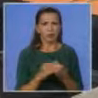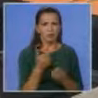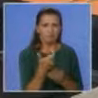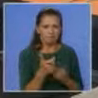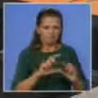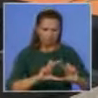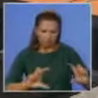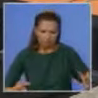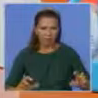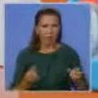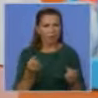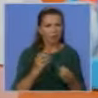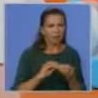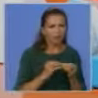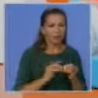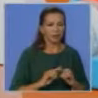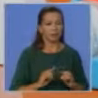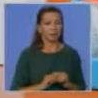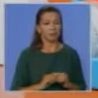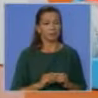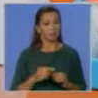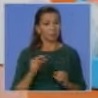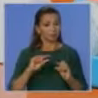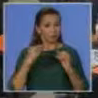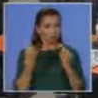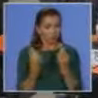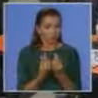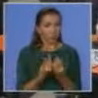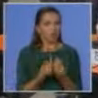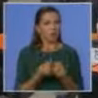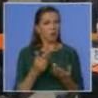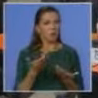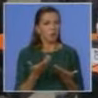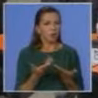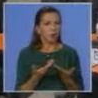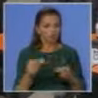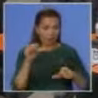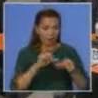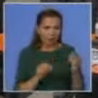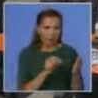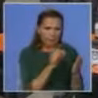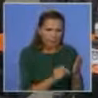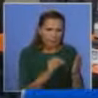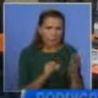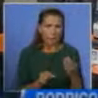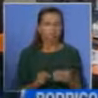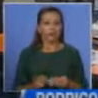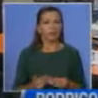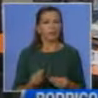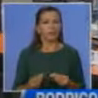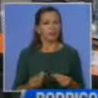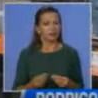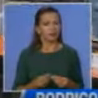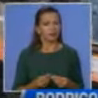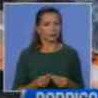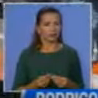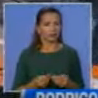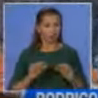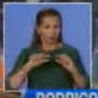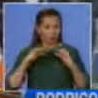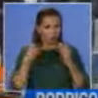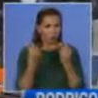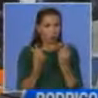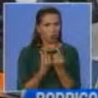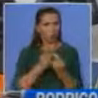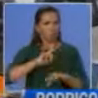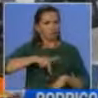investigaciones, la banda utilizaba estos químicos para hacer remarcaciones. Eso sirve para hacer el revendido químico que normalmente hace criminalística.